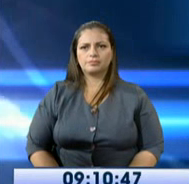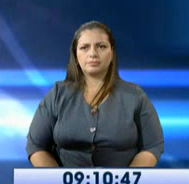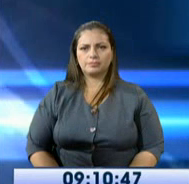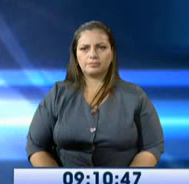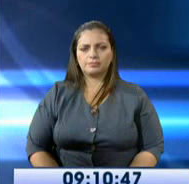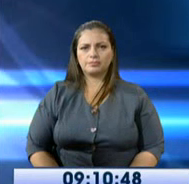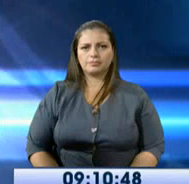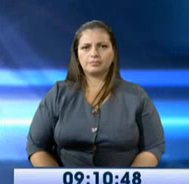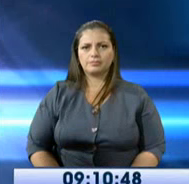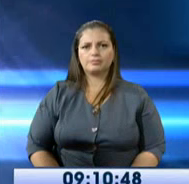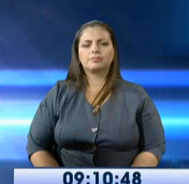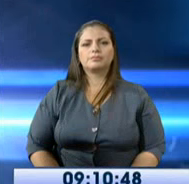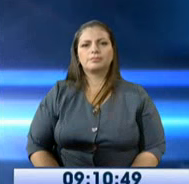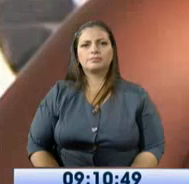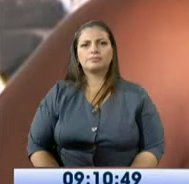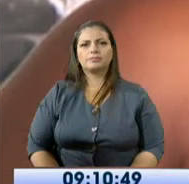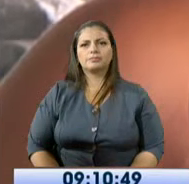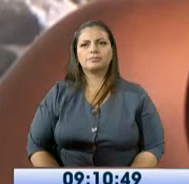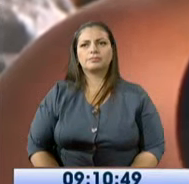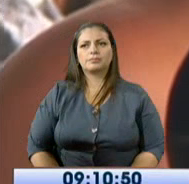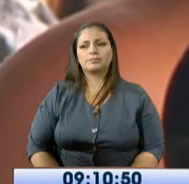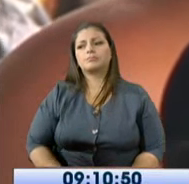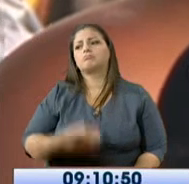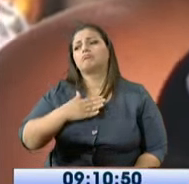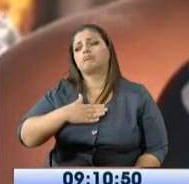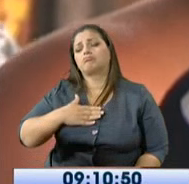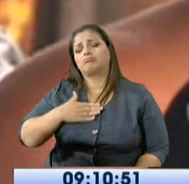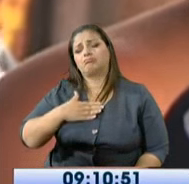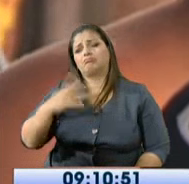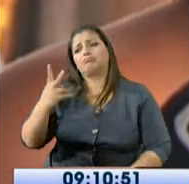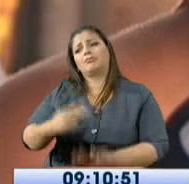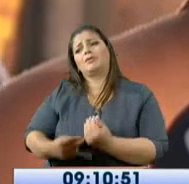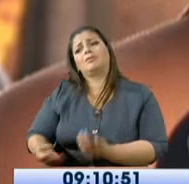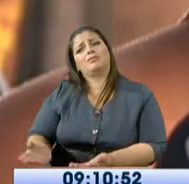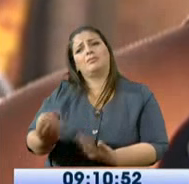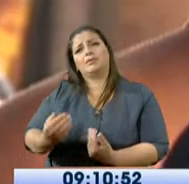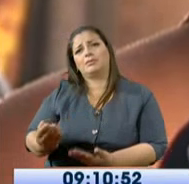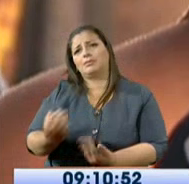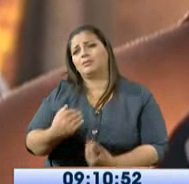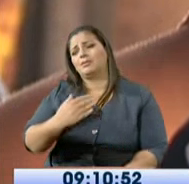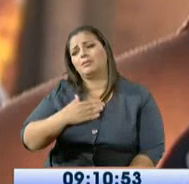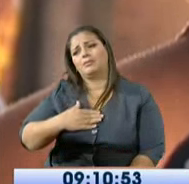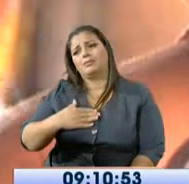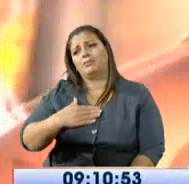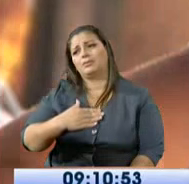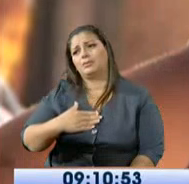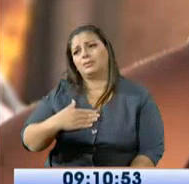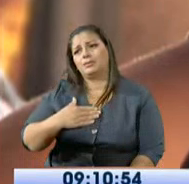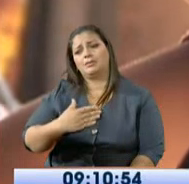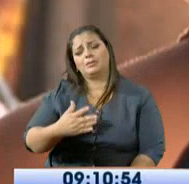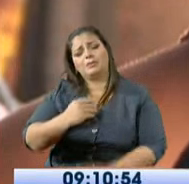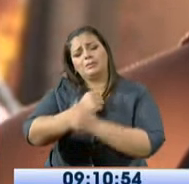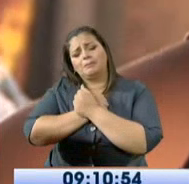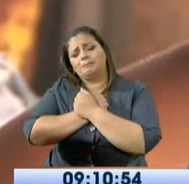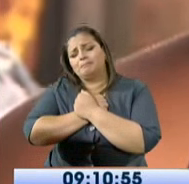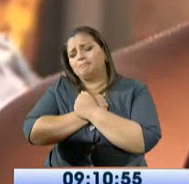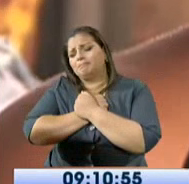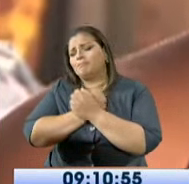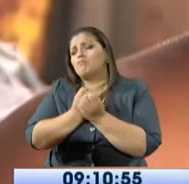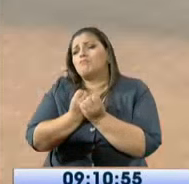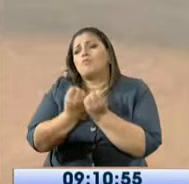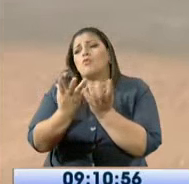099-3641-595 con Bolivia Torres. Papito, regresa, regresa, te amo